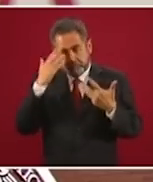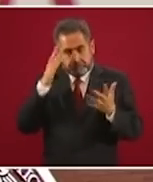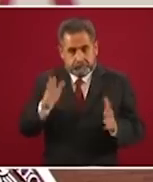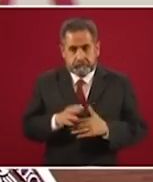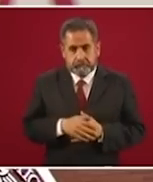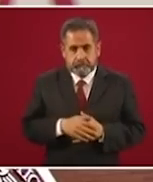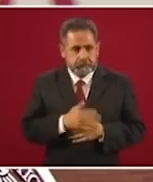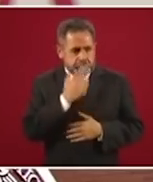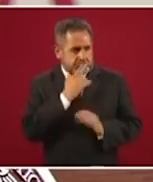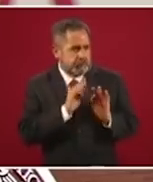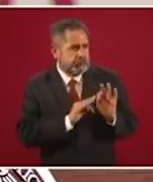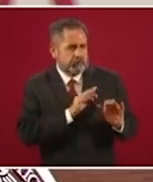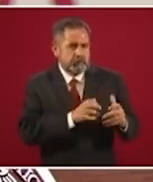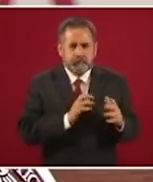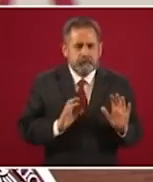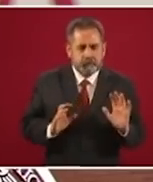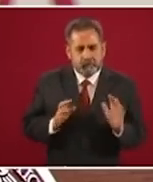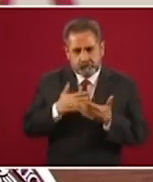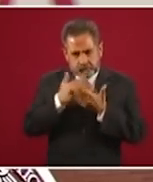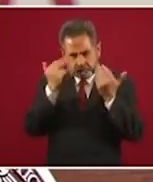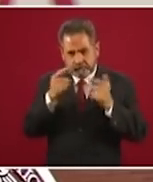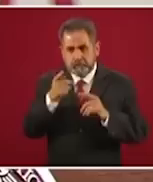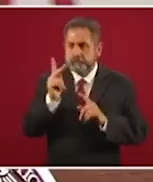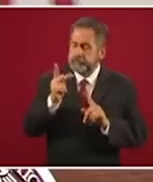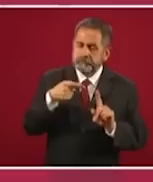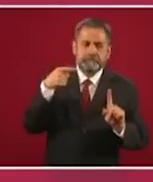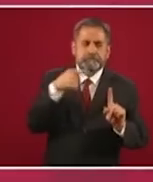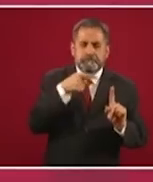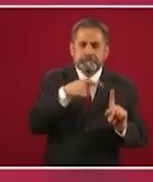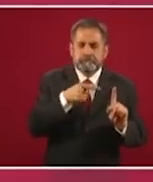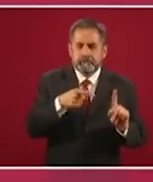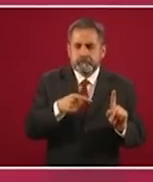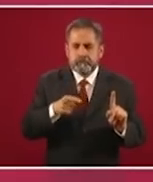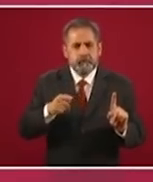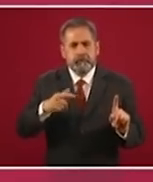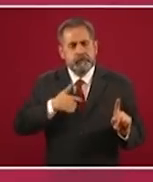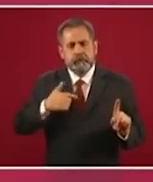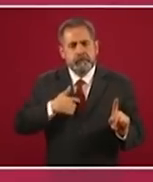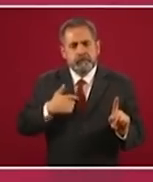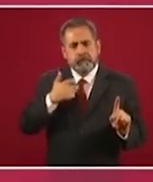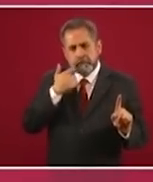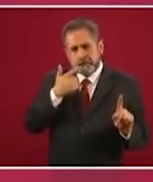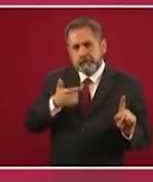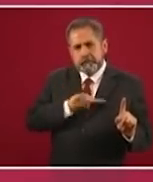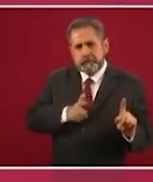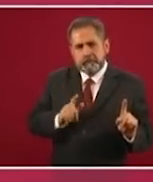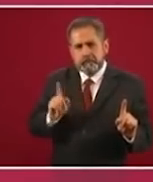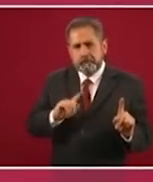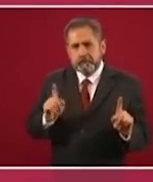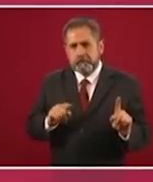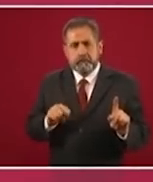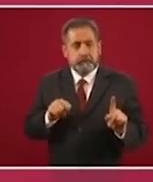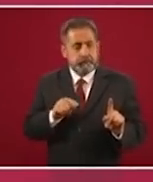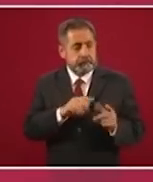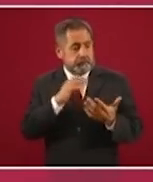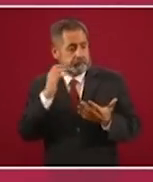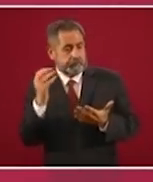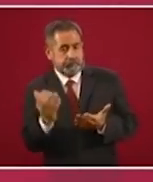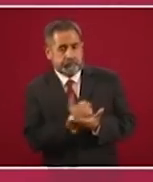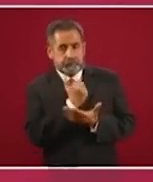propósitos paternalistas, pero no me gustaría que